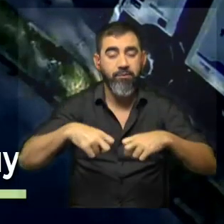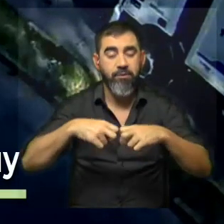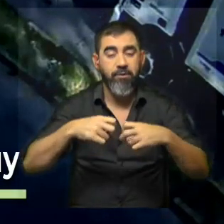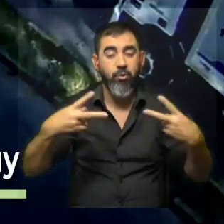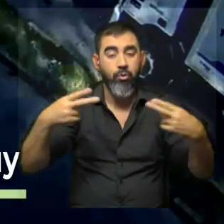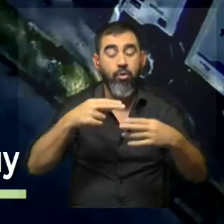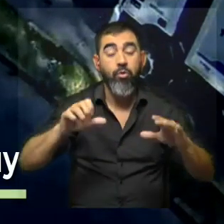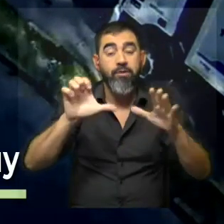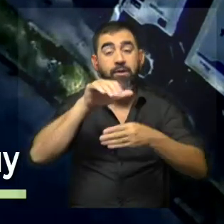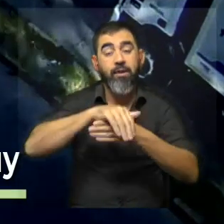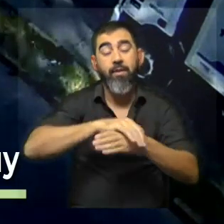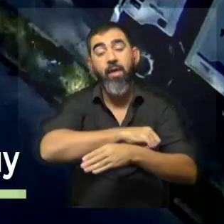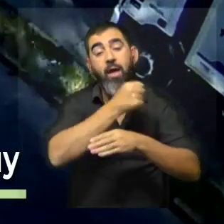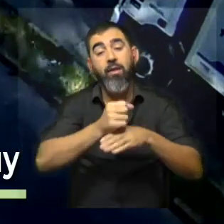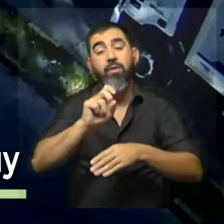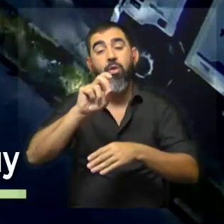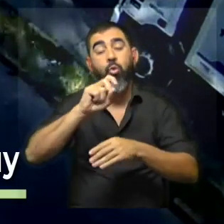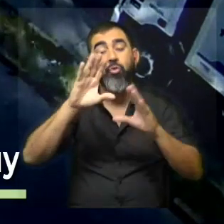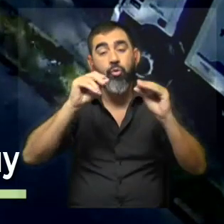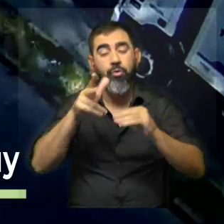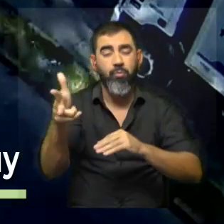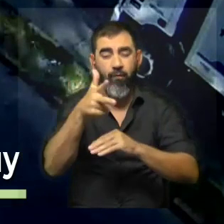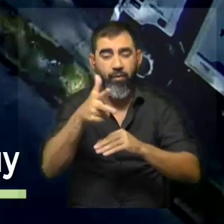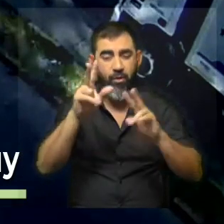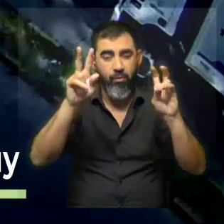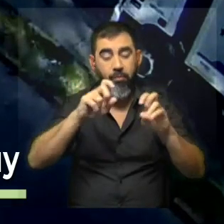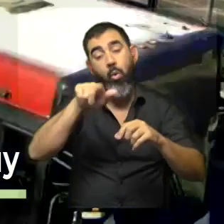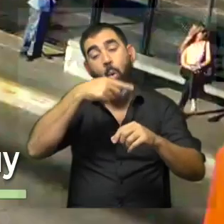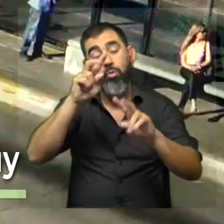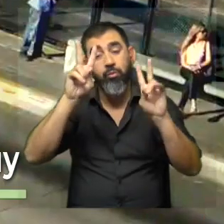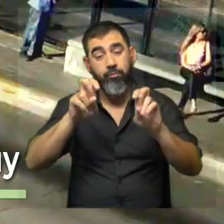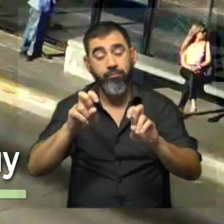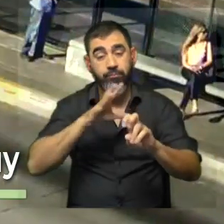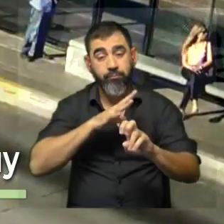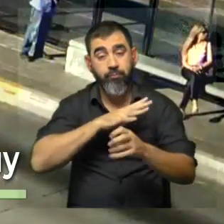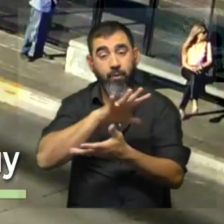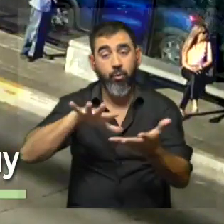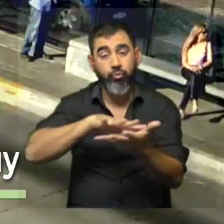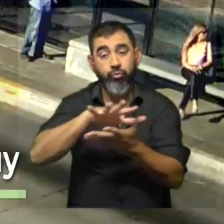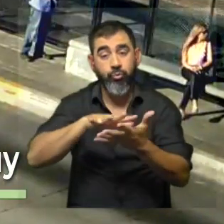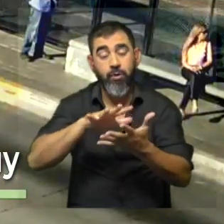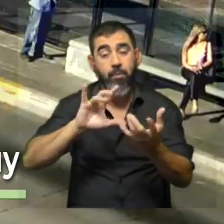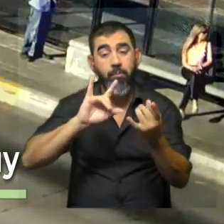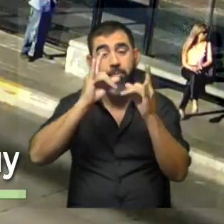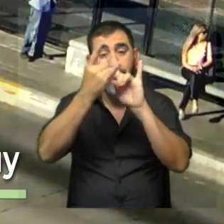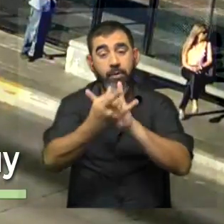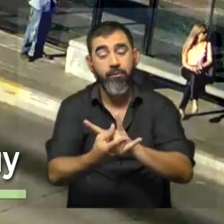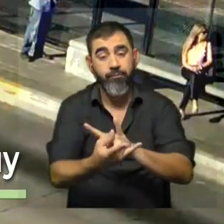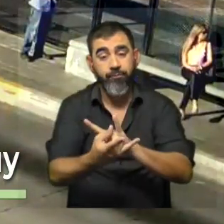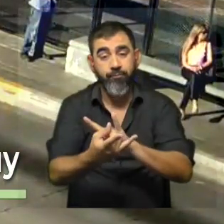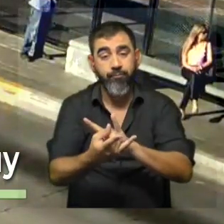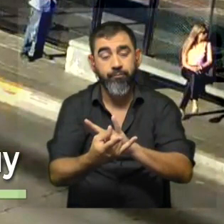estar cortado desde las 6 de la tarde bueno eso por un rodaje también que va a estar allí en la zona del palacio legislativo porque